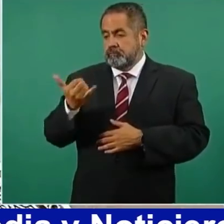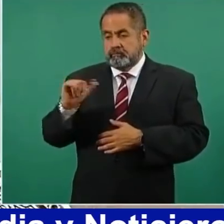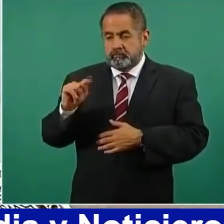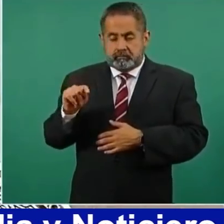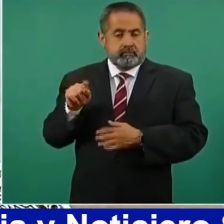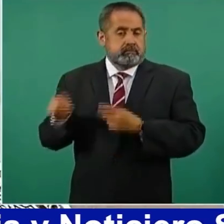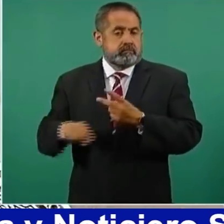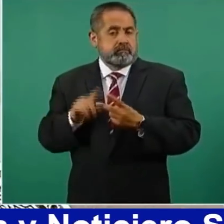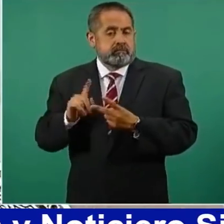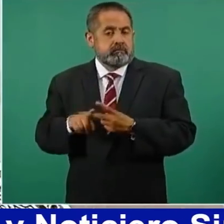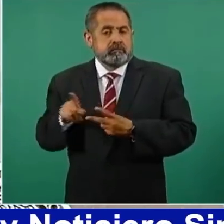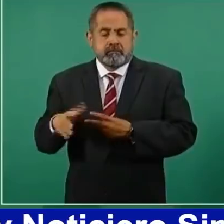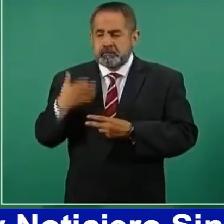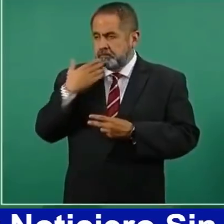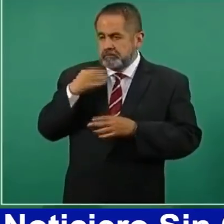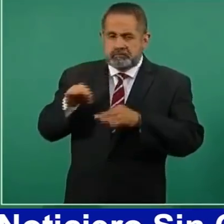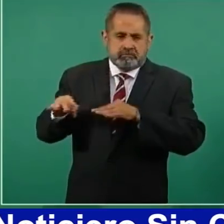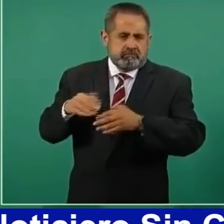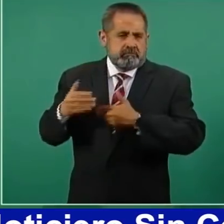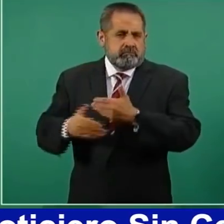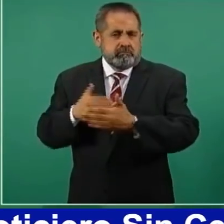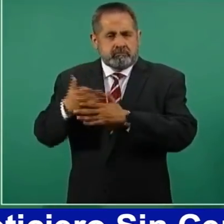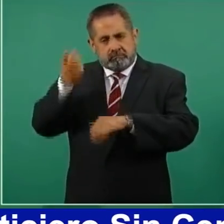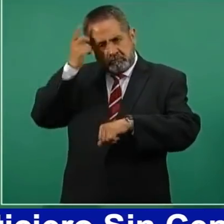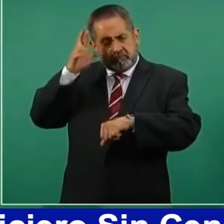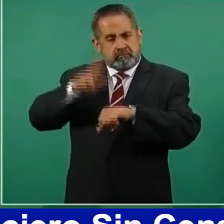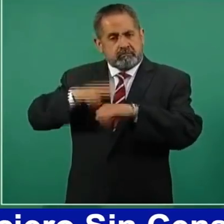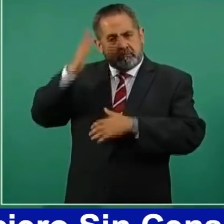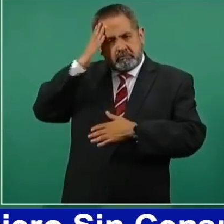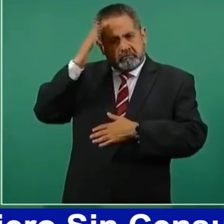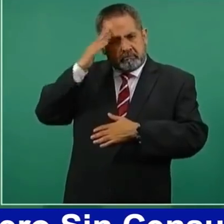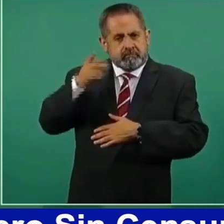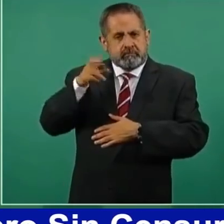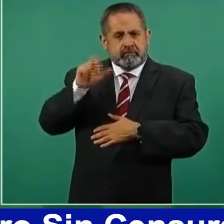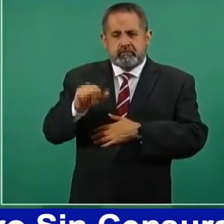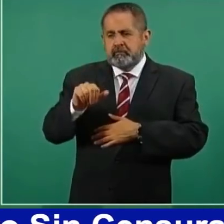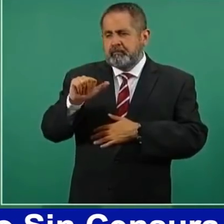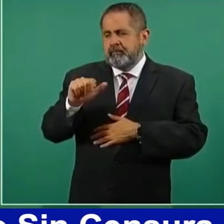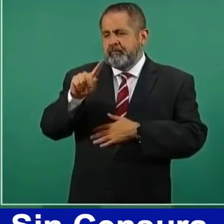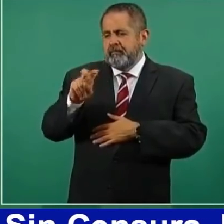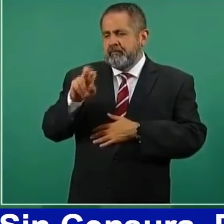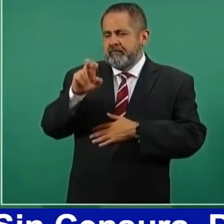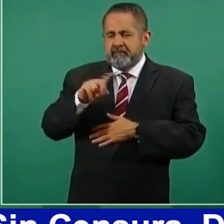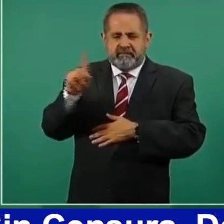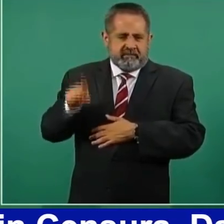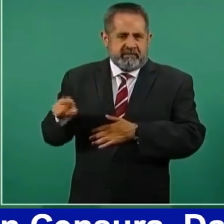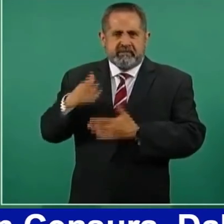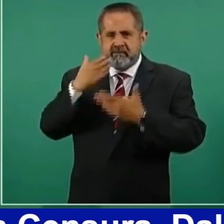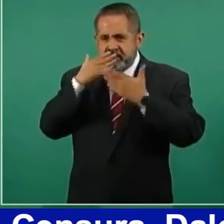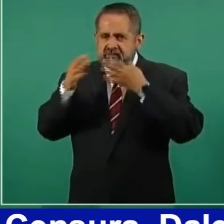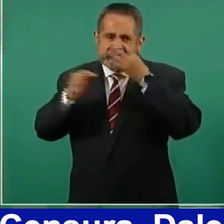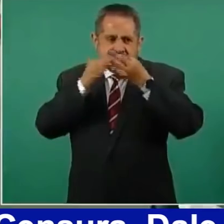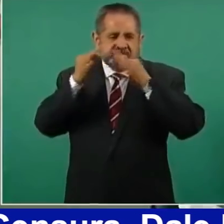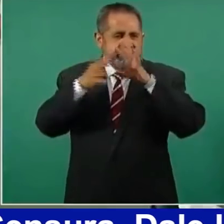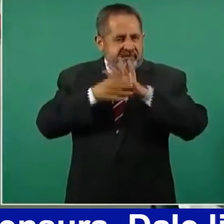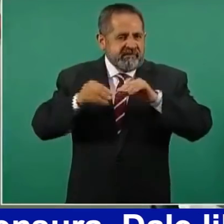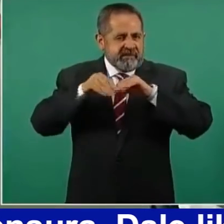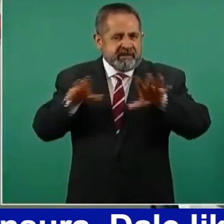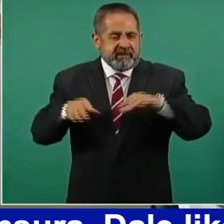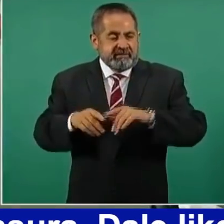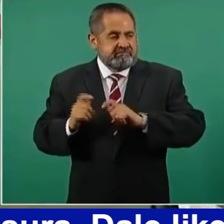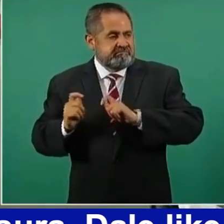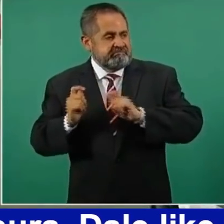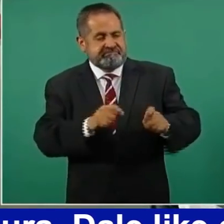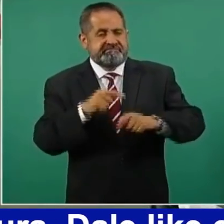la fabulosa actividad que ha tenido su directora general, la doctora Álvarez Builla, que ha promovido que Birmex